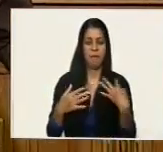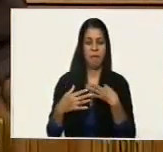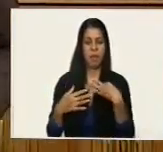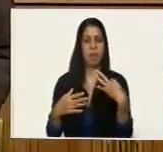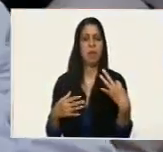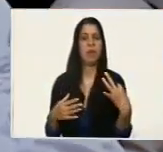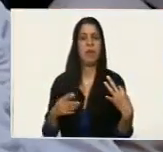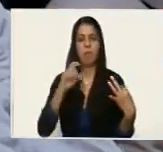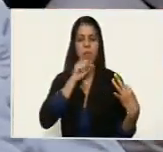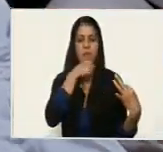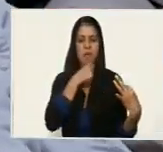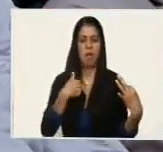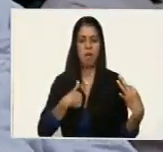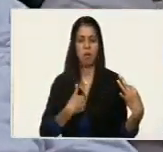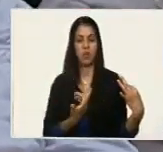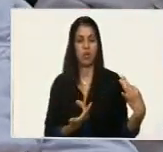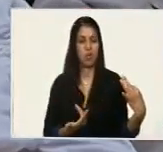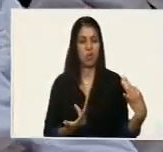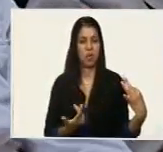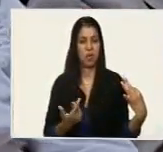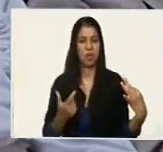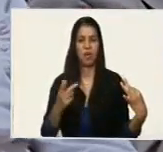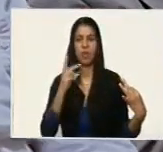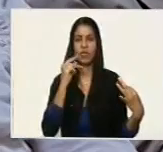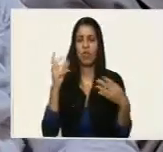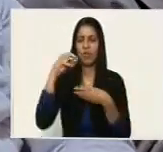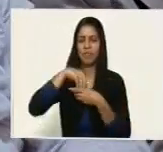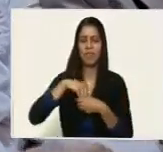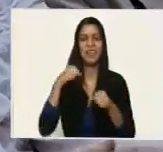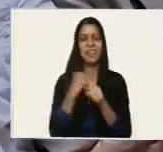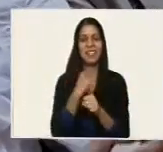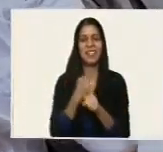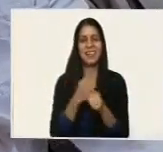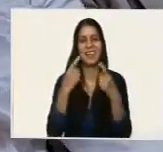edad, porque yo oí que trabajé en el Correo del Orinoco.